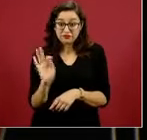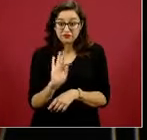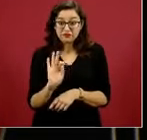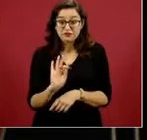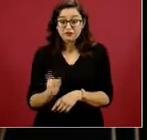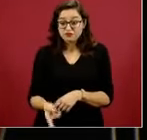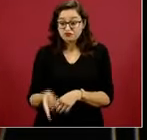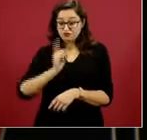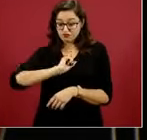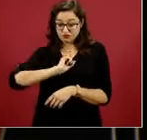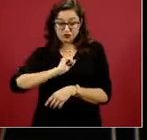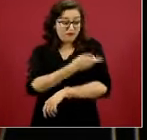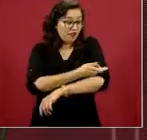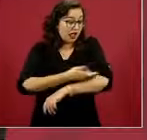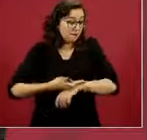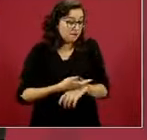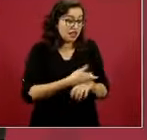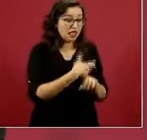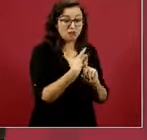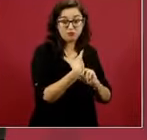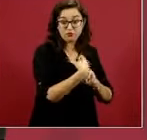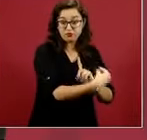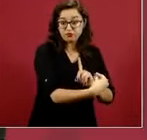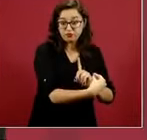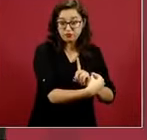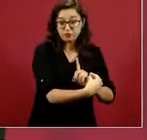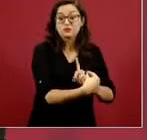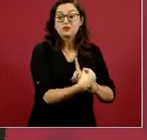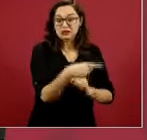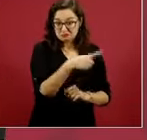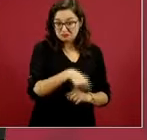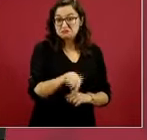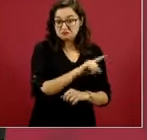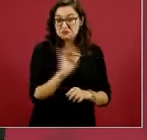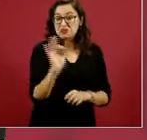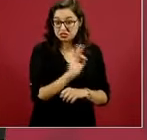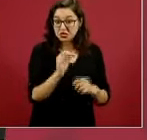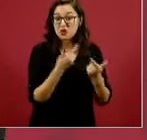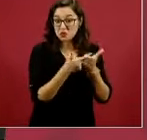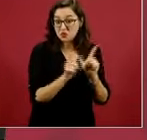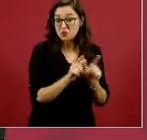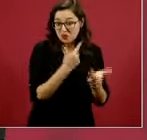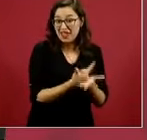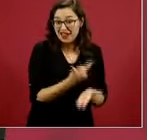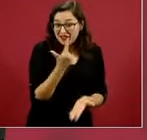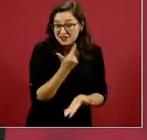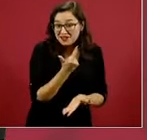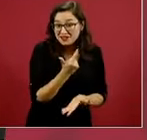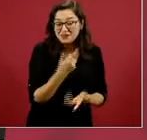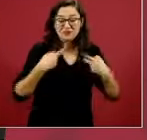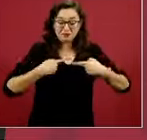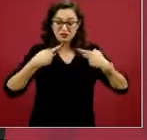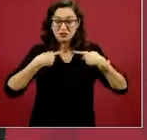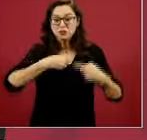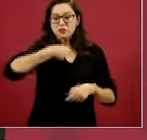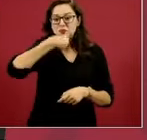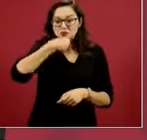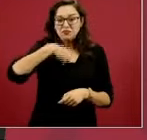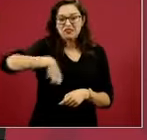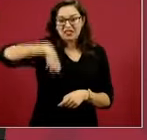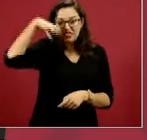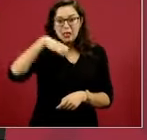infectar a sus mismos familiares en casa que posiblemente sí pertenecen a los grupos de alto riesgo, ¿no? Las personas mayores, sus